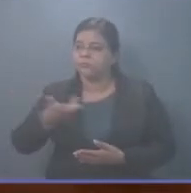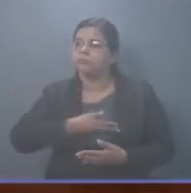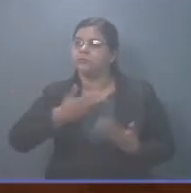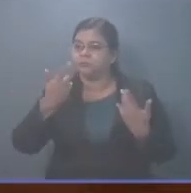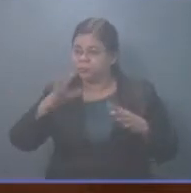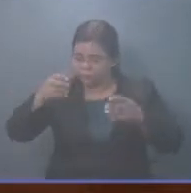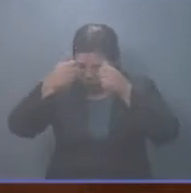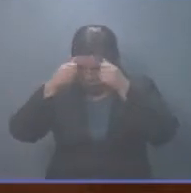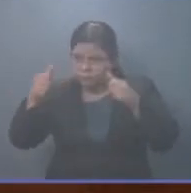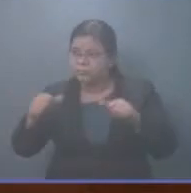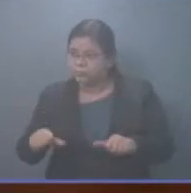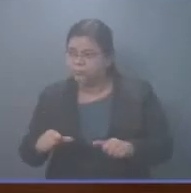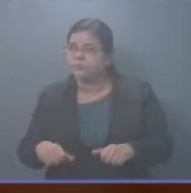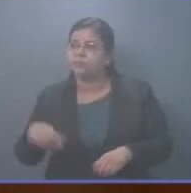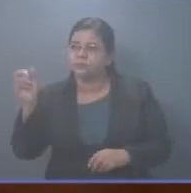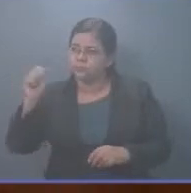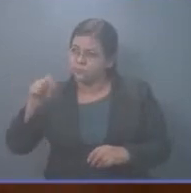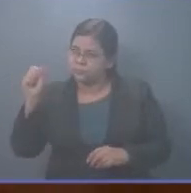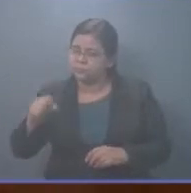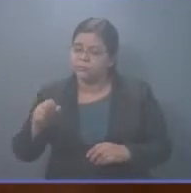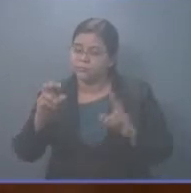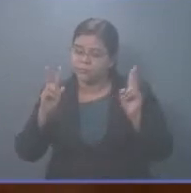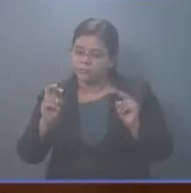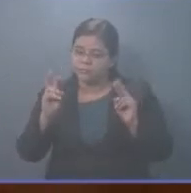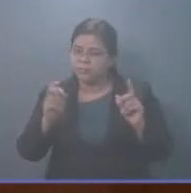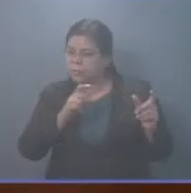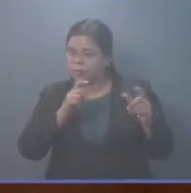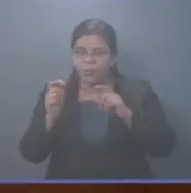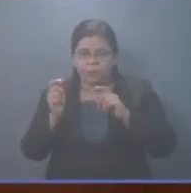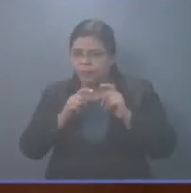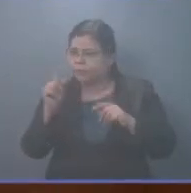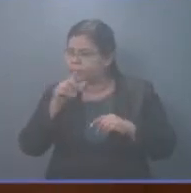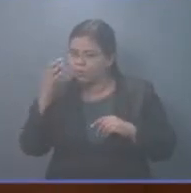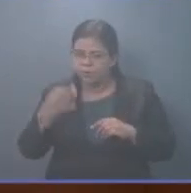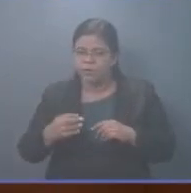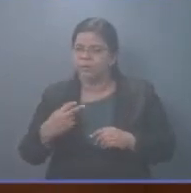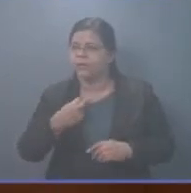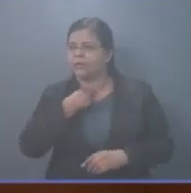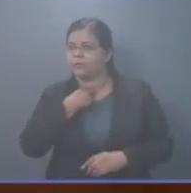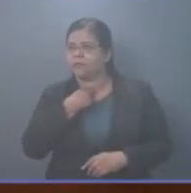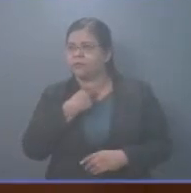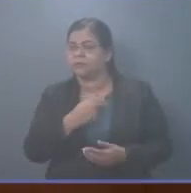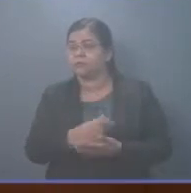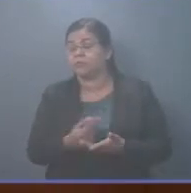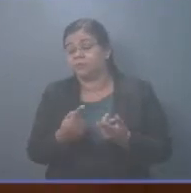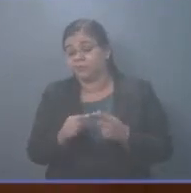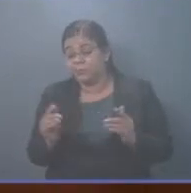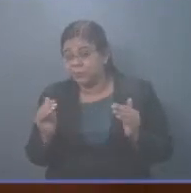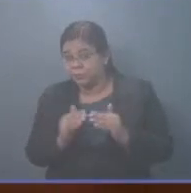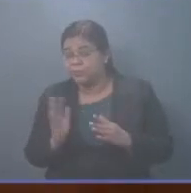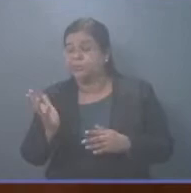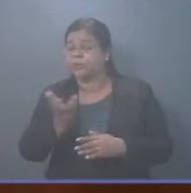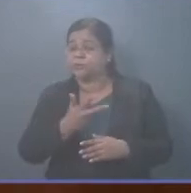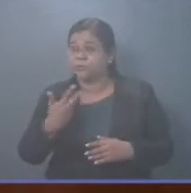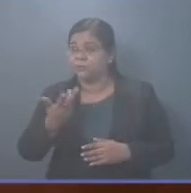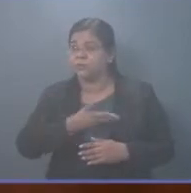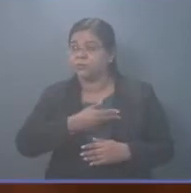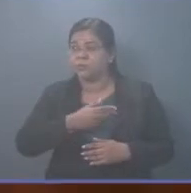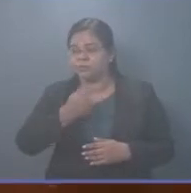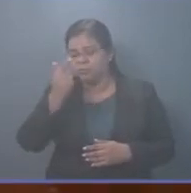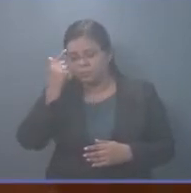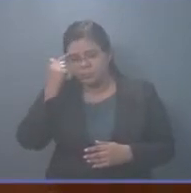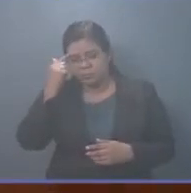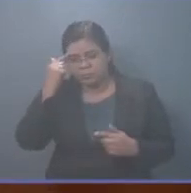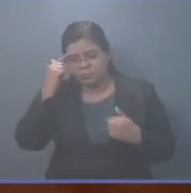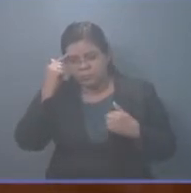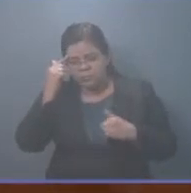consenso de que efectivamente el tema de la edad no debería de ser un impedimento, pero también hay que ser sensatos